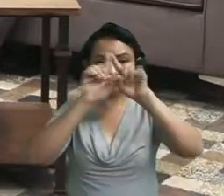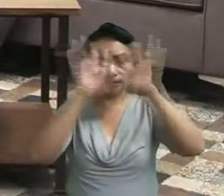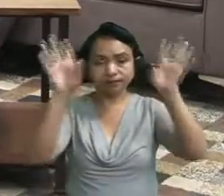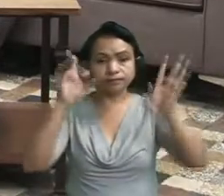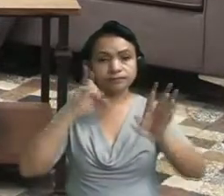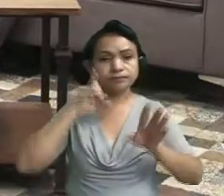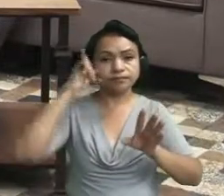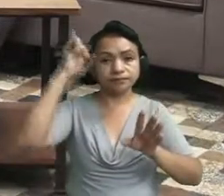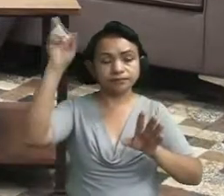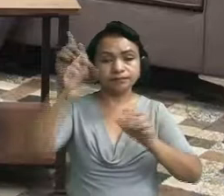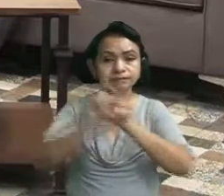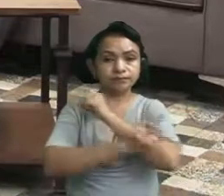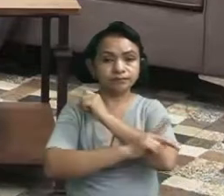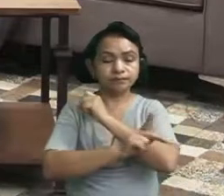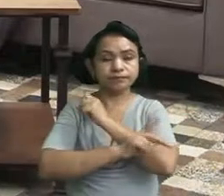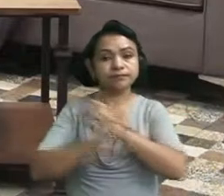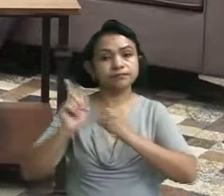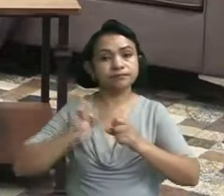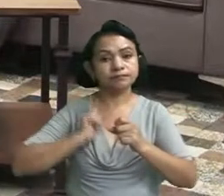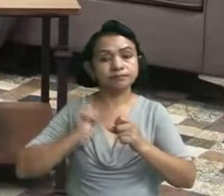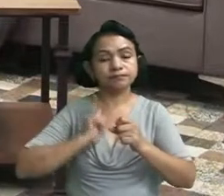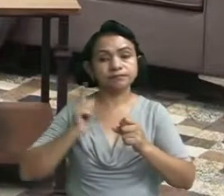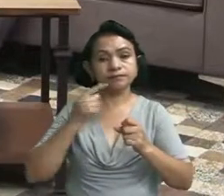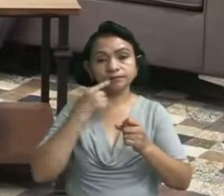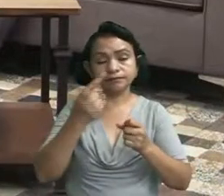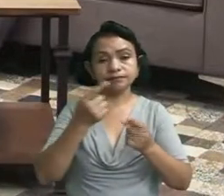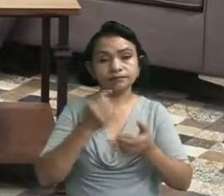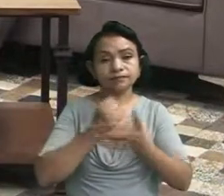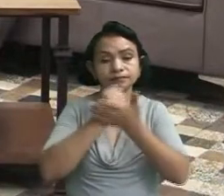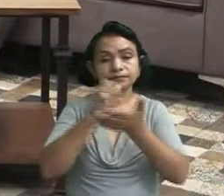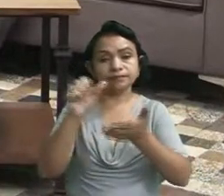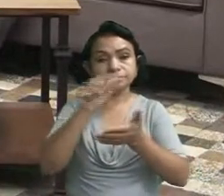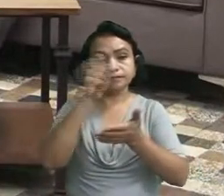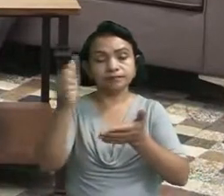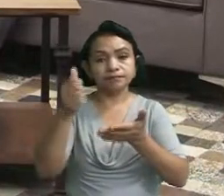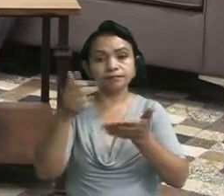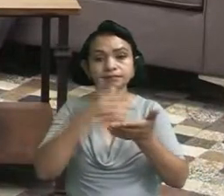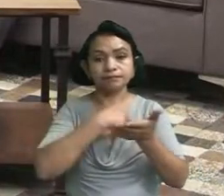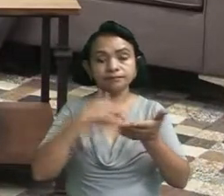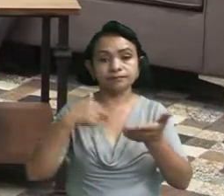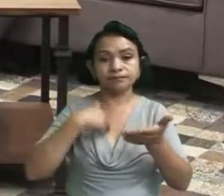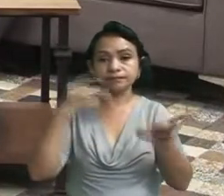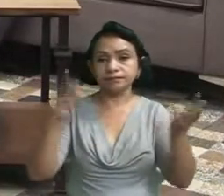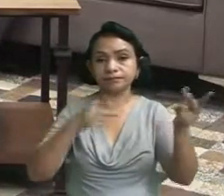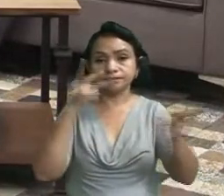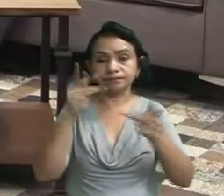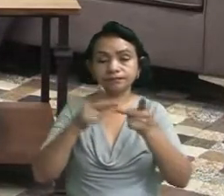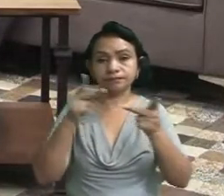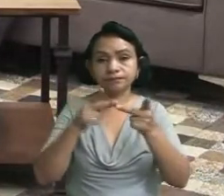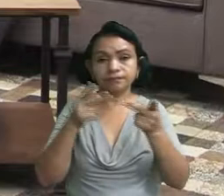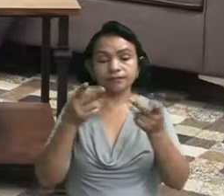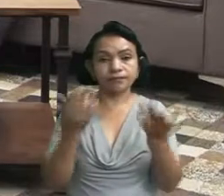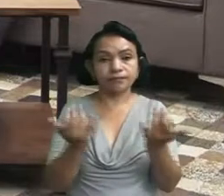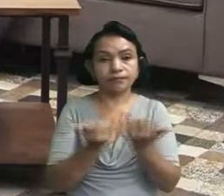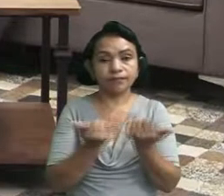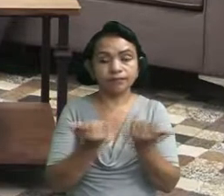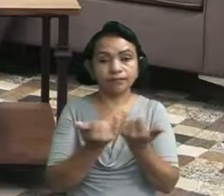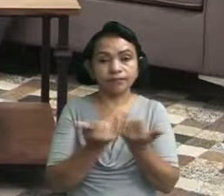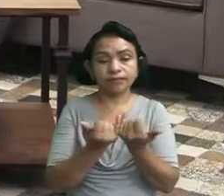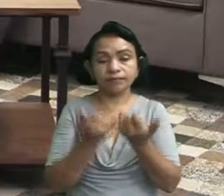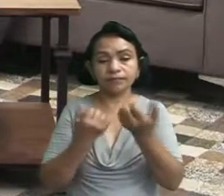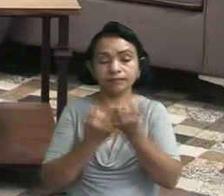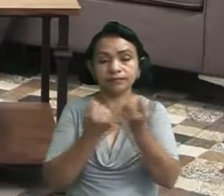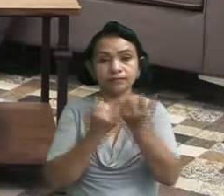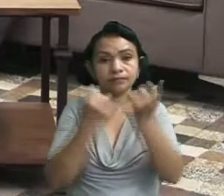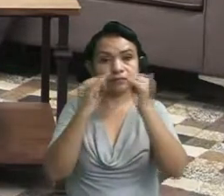nosotros tenemos récord de conseguir financiamiento externo, de ejecutar correctamente eso, de que esa